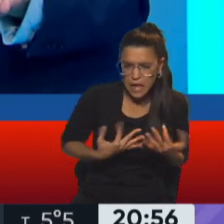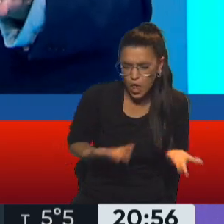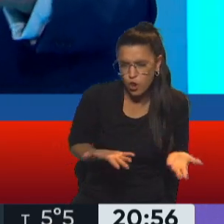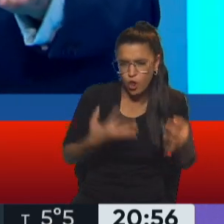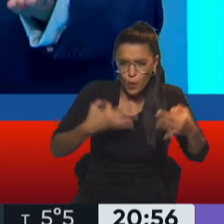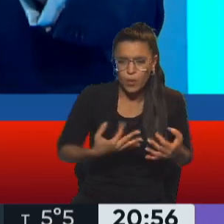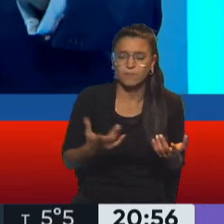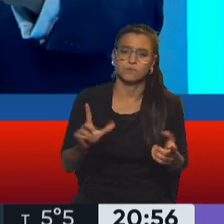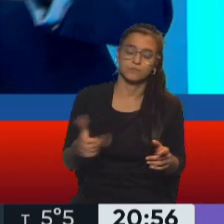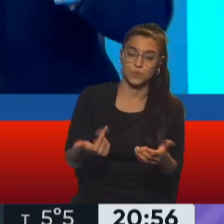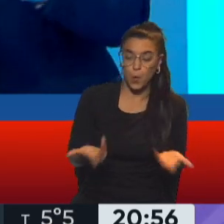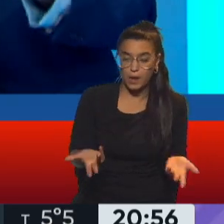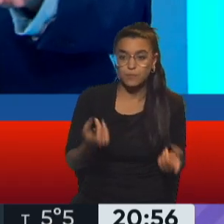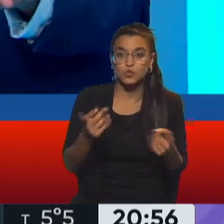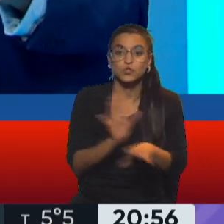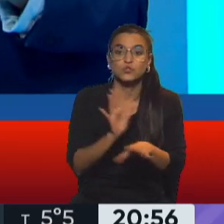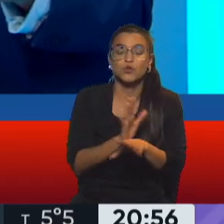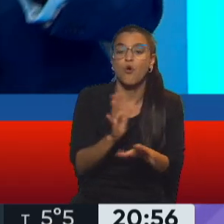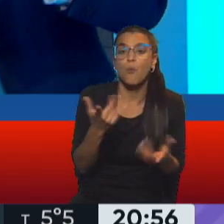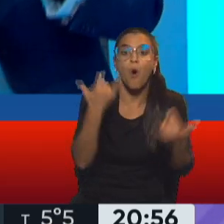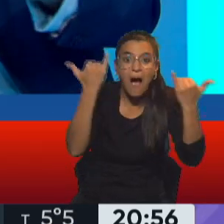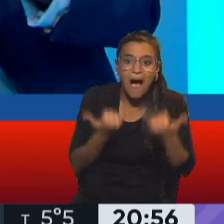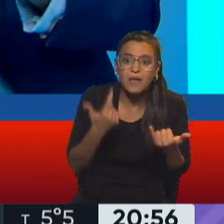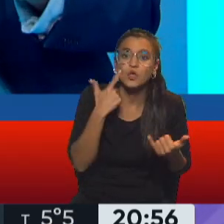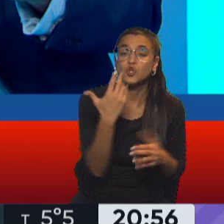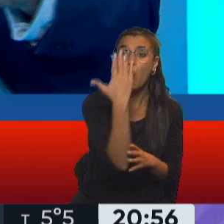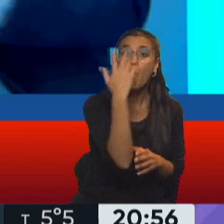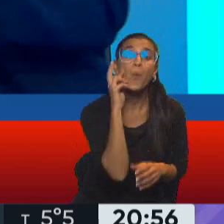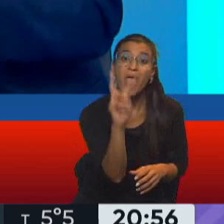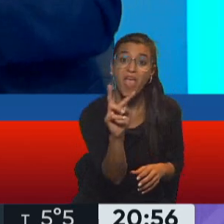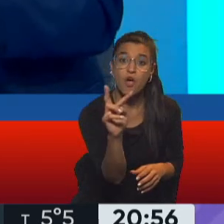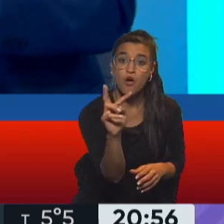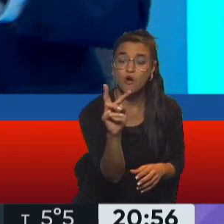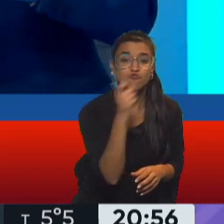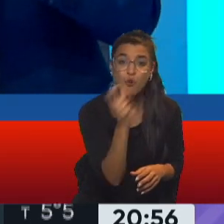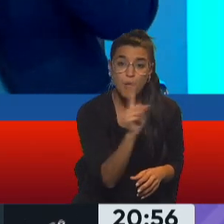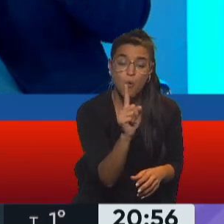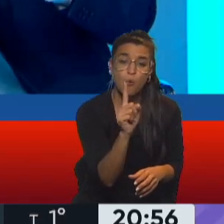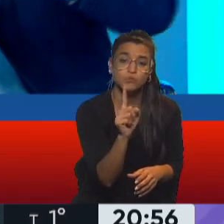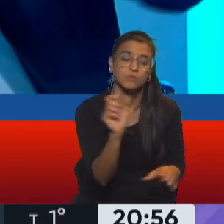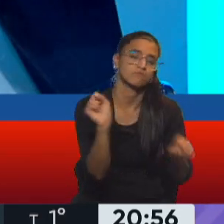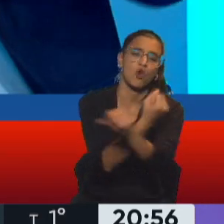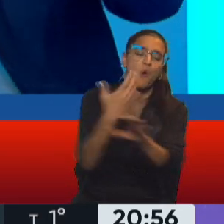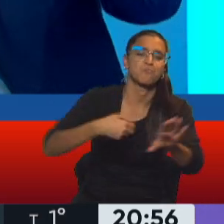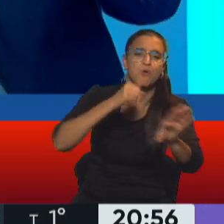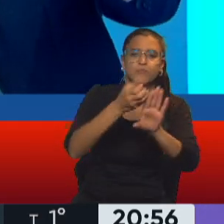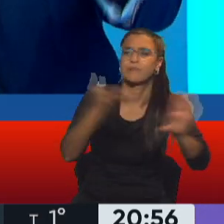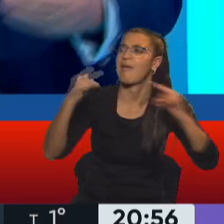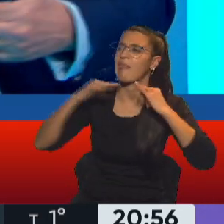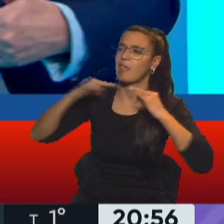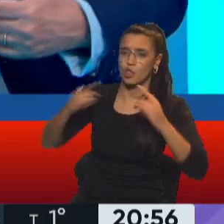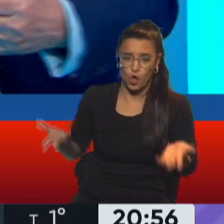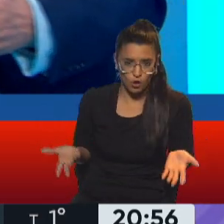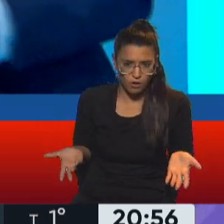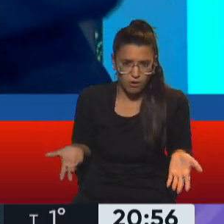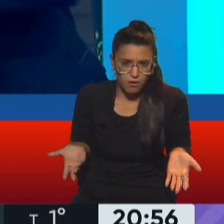es absurdo. Entonces lo que están haciendo es romper el espejo. Me miro en el espejo, no me gusta y lo rompo, salgo a gritar.